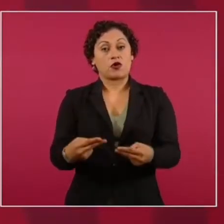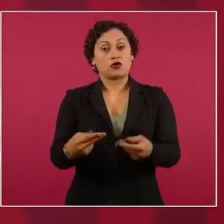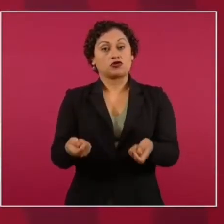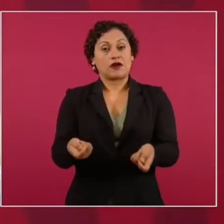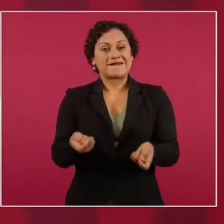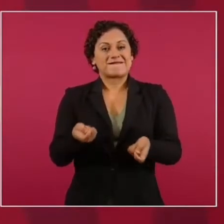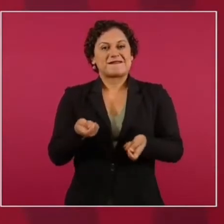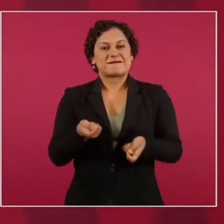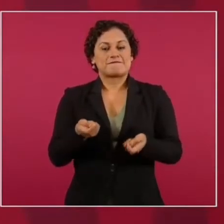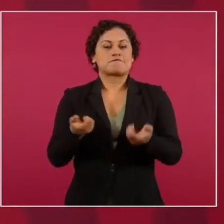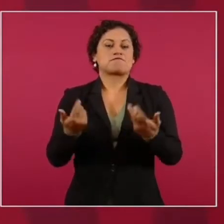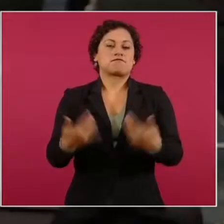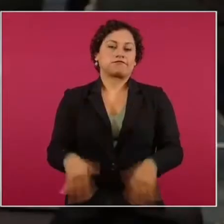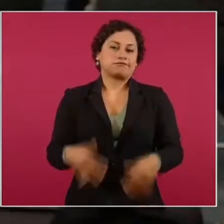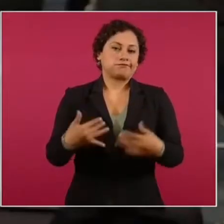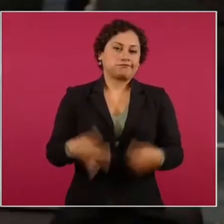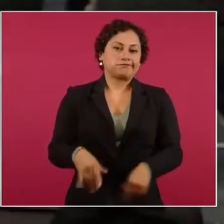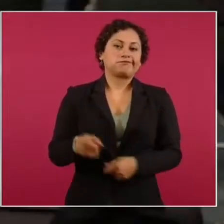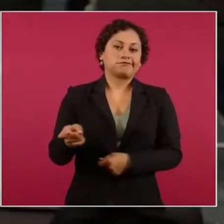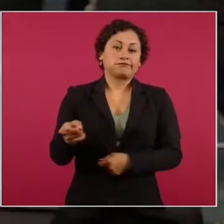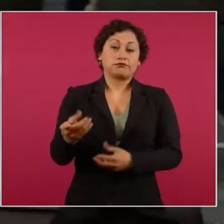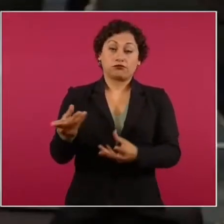y no son muchos.